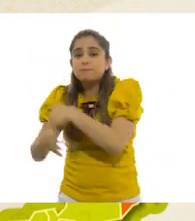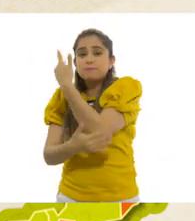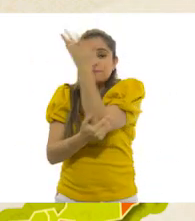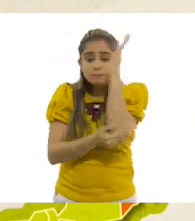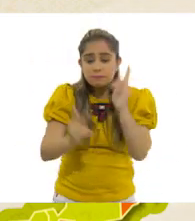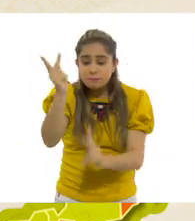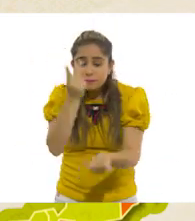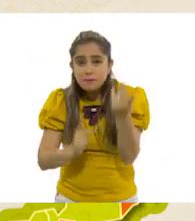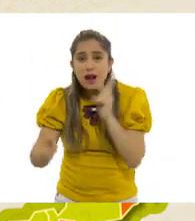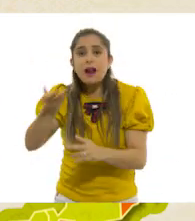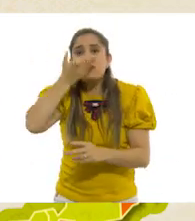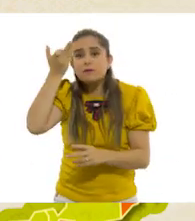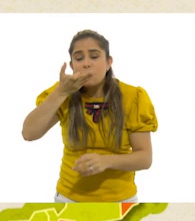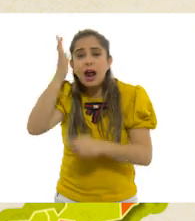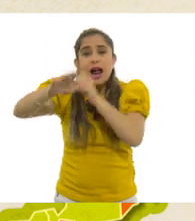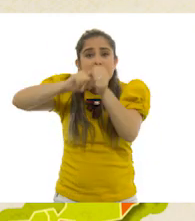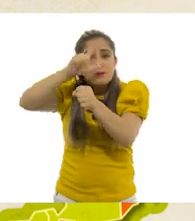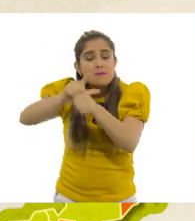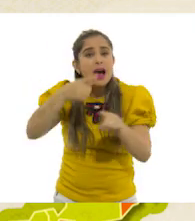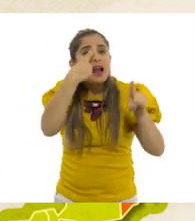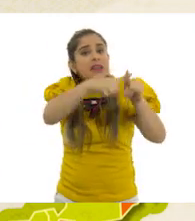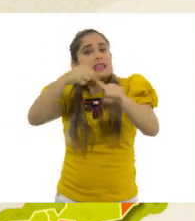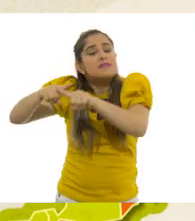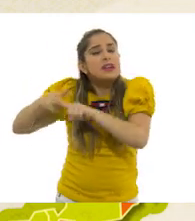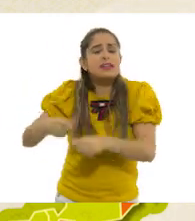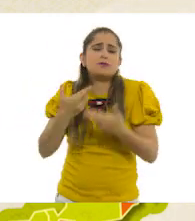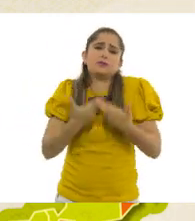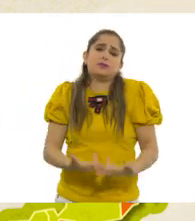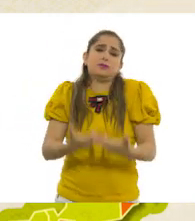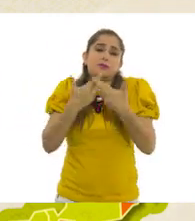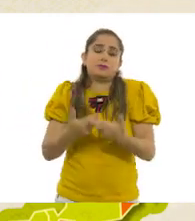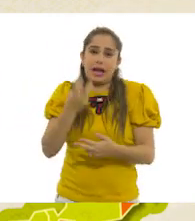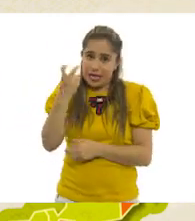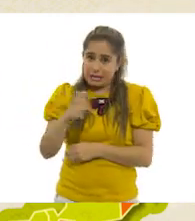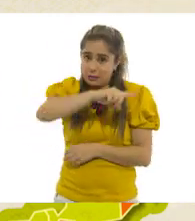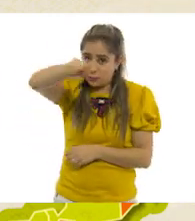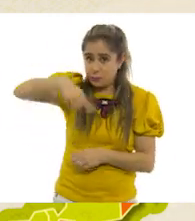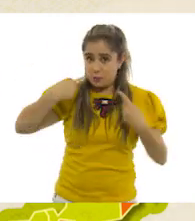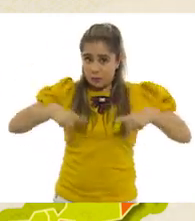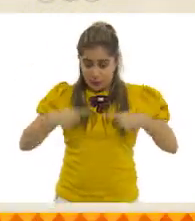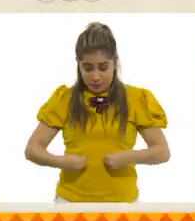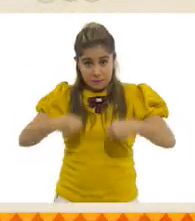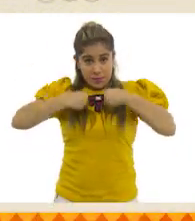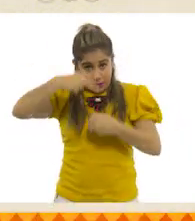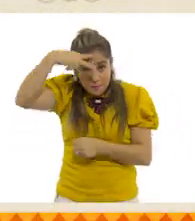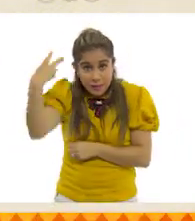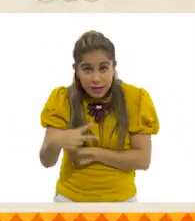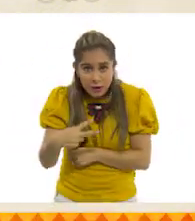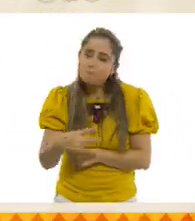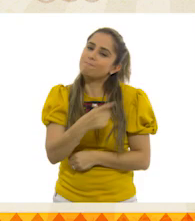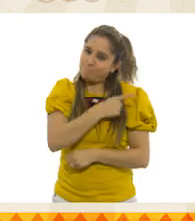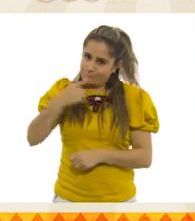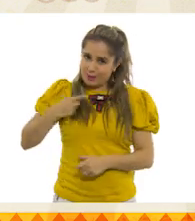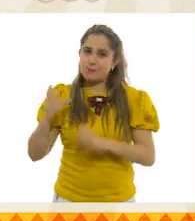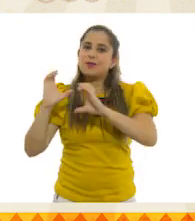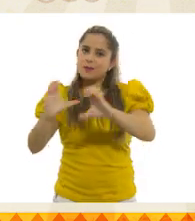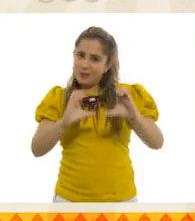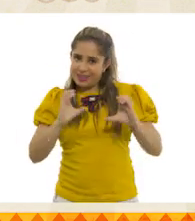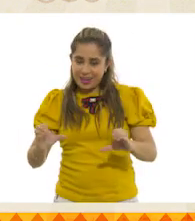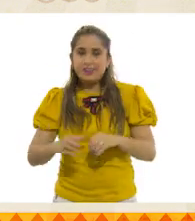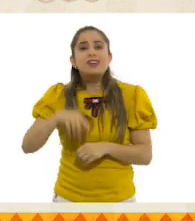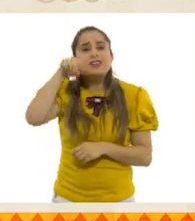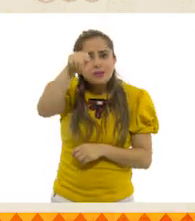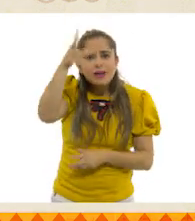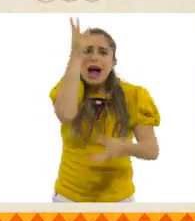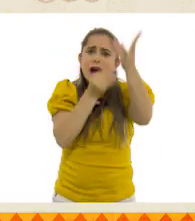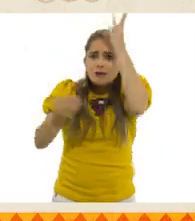privilegiada. Es nuestra responsabilidad como ciudadanos mexicanos cuidar nuestro país. Aprendamos un poco más de México mientras